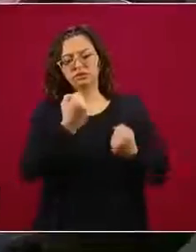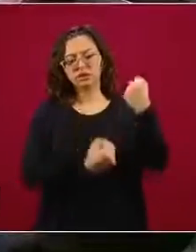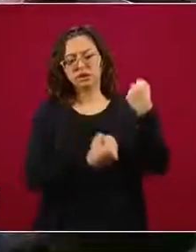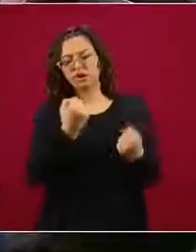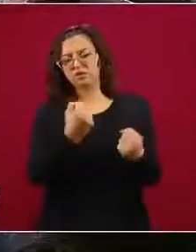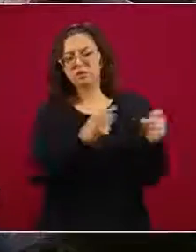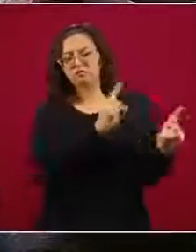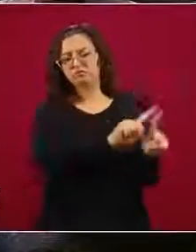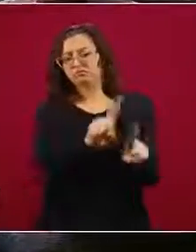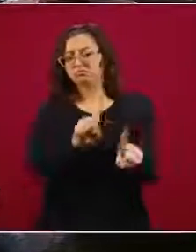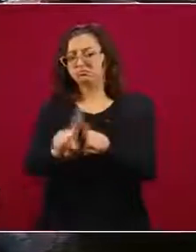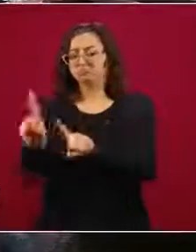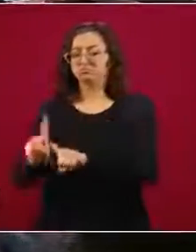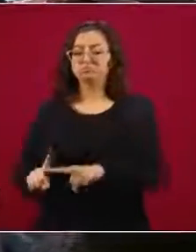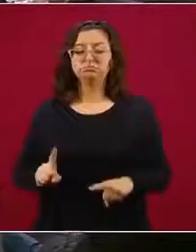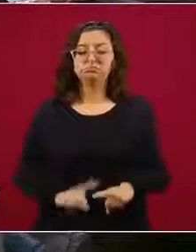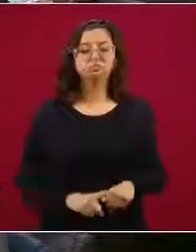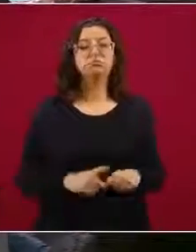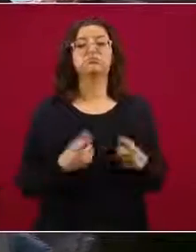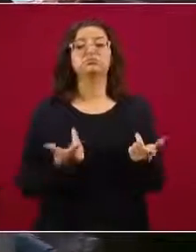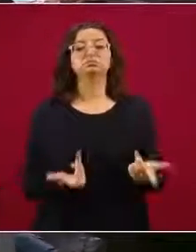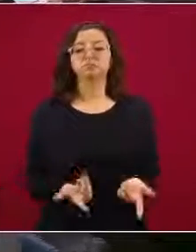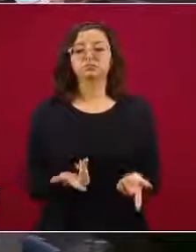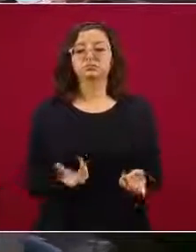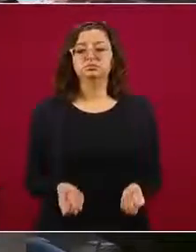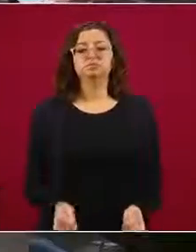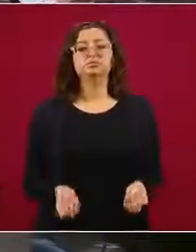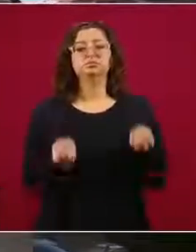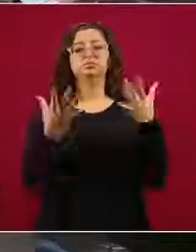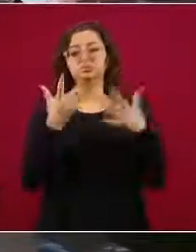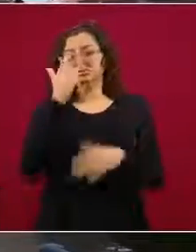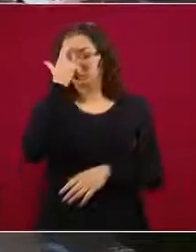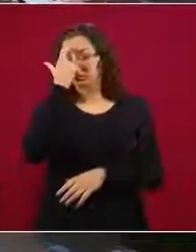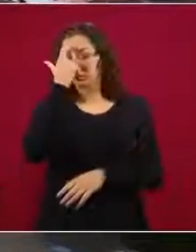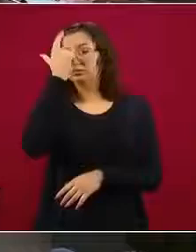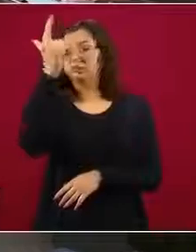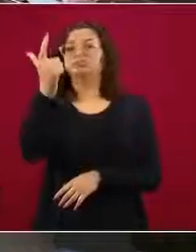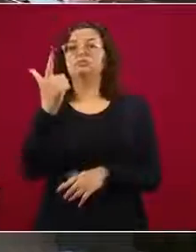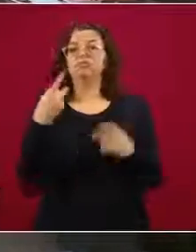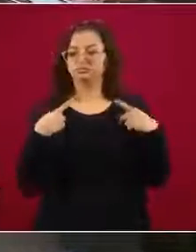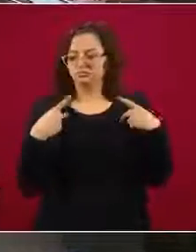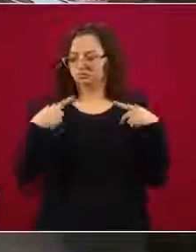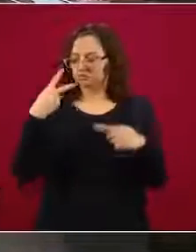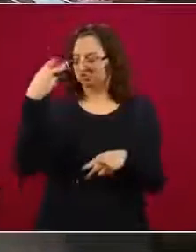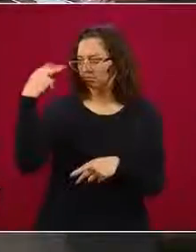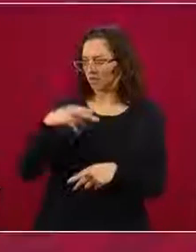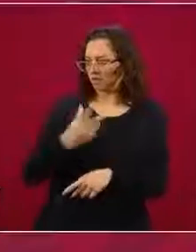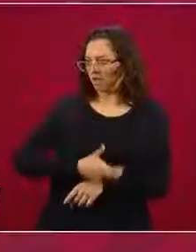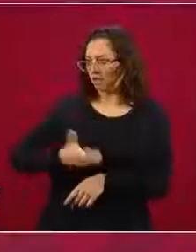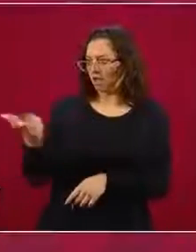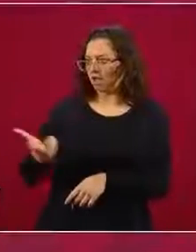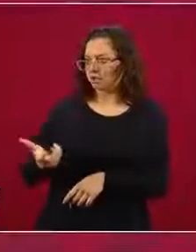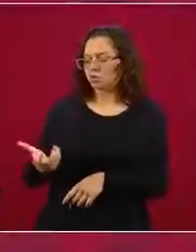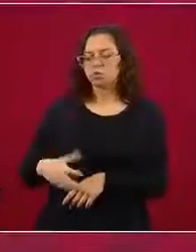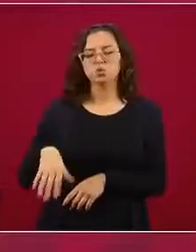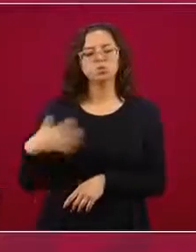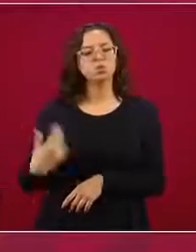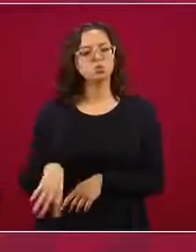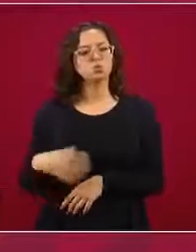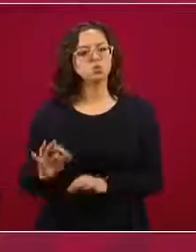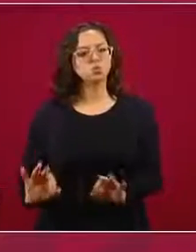automotriz, la capacidad, la creatividad de los obreros mexicanos es de